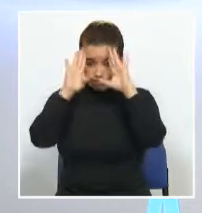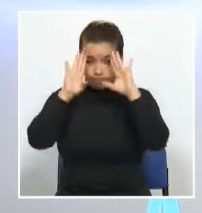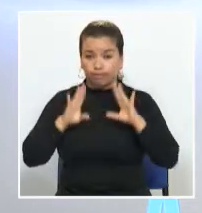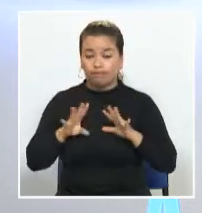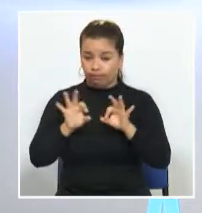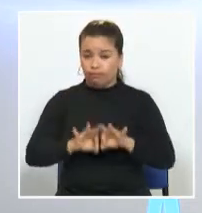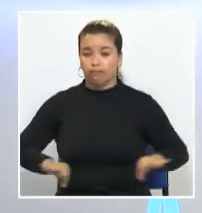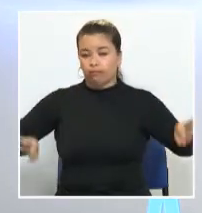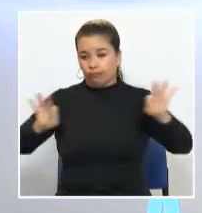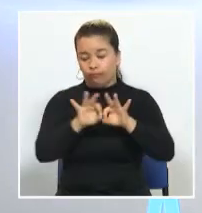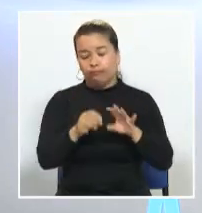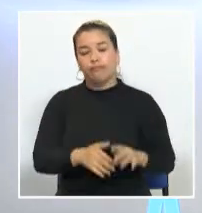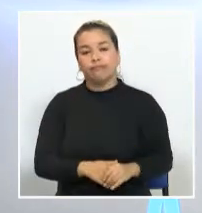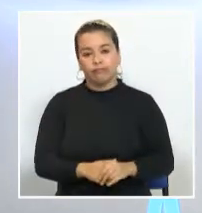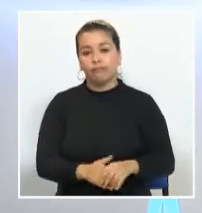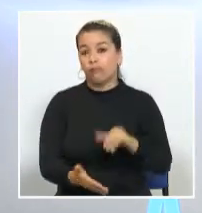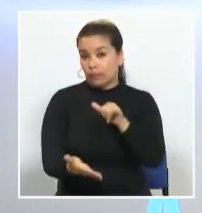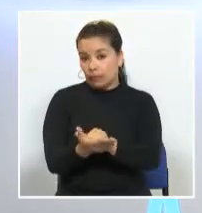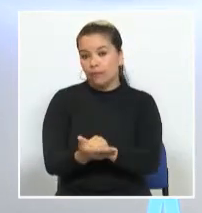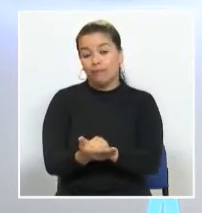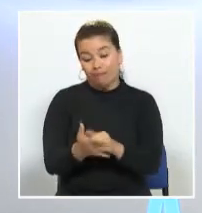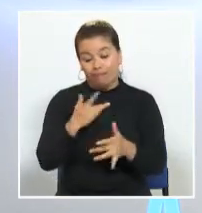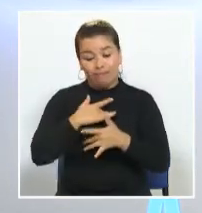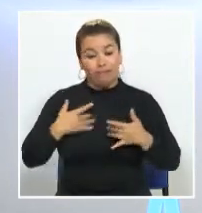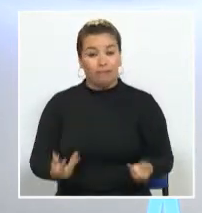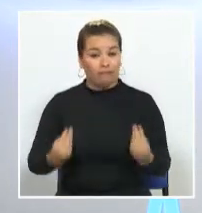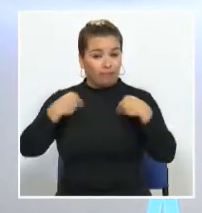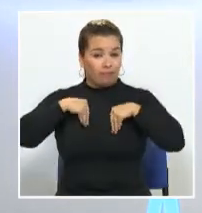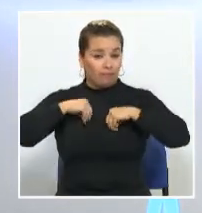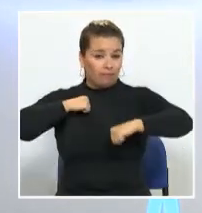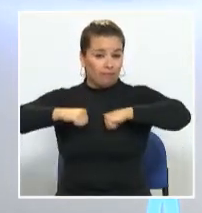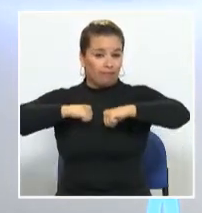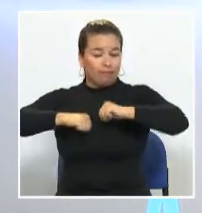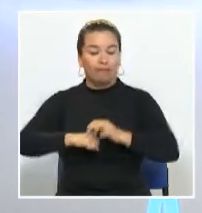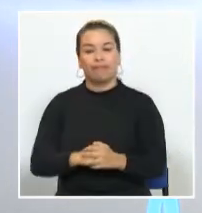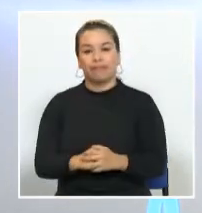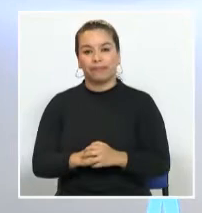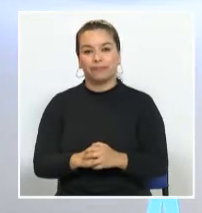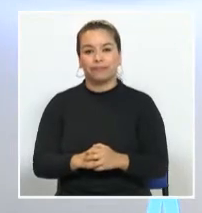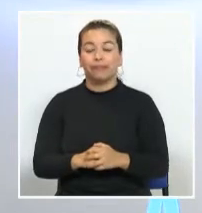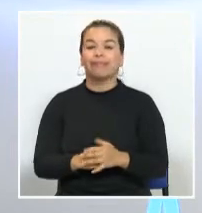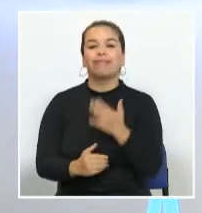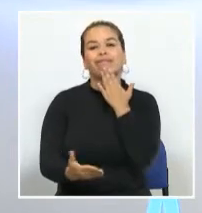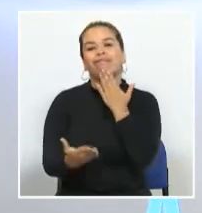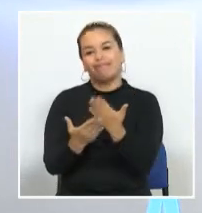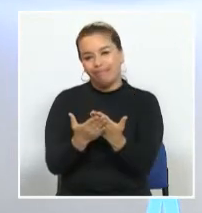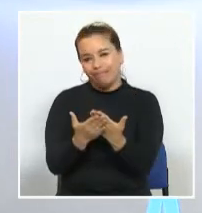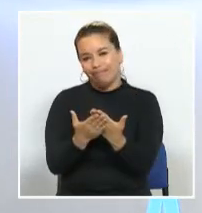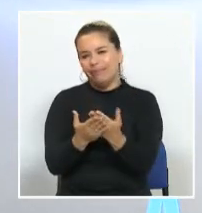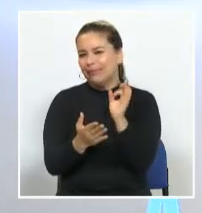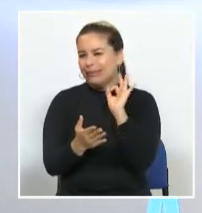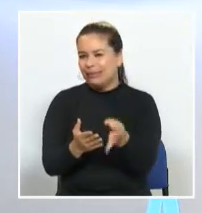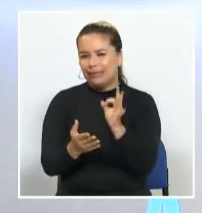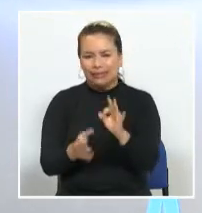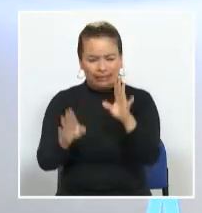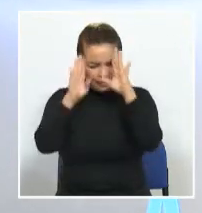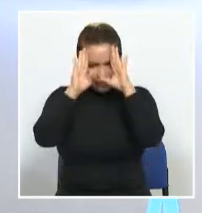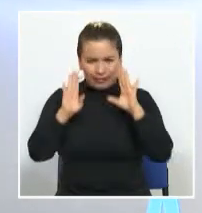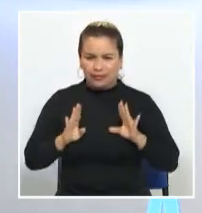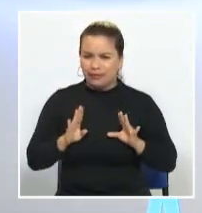a ella es que podemos conseguir todo lo que necesitamos. Nuevamente, les agradecemos por siempre estar pendientes del canal